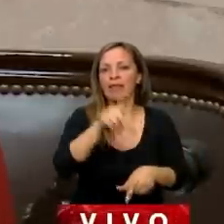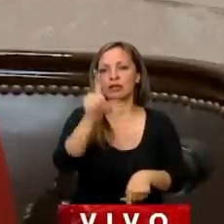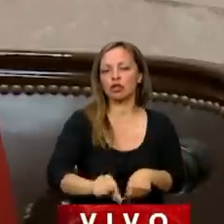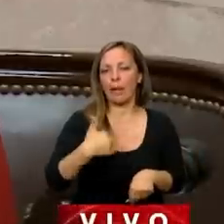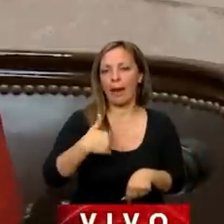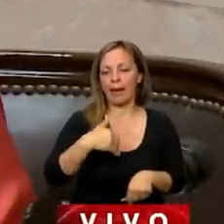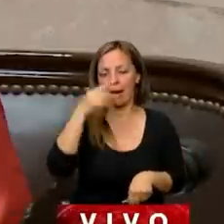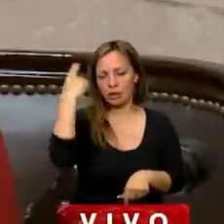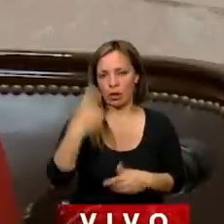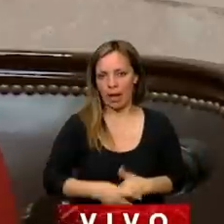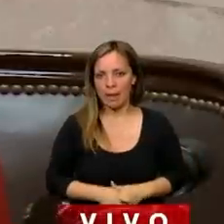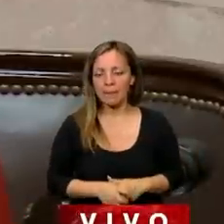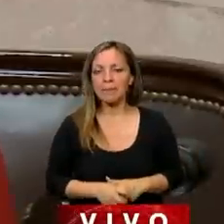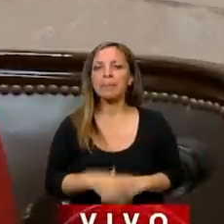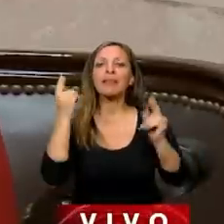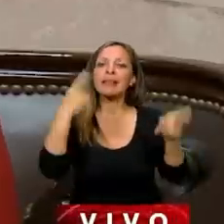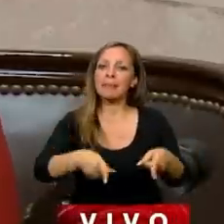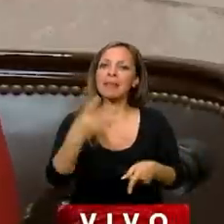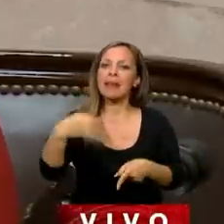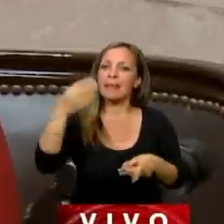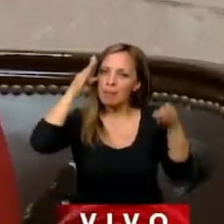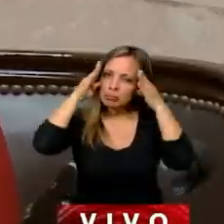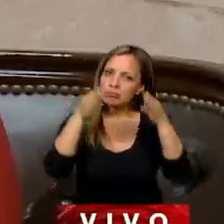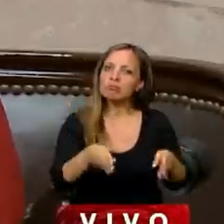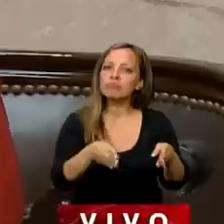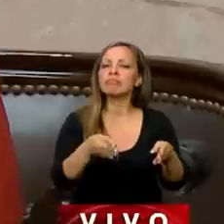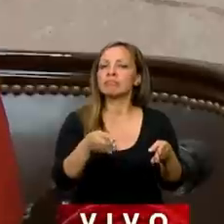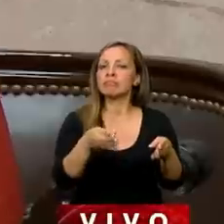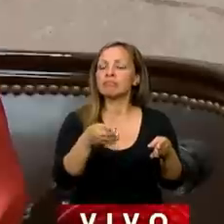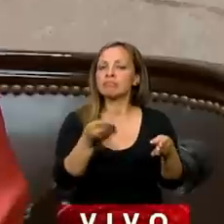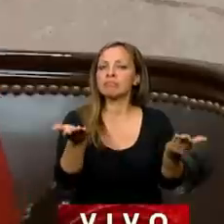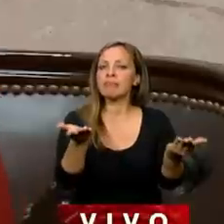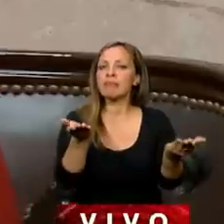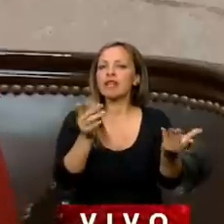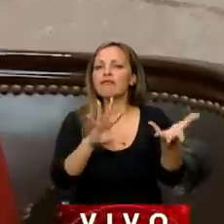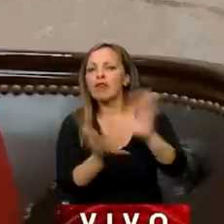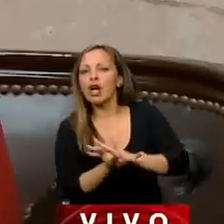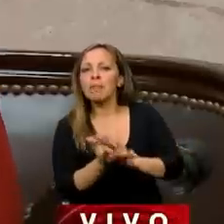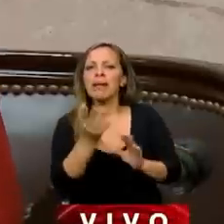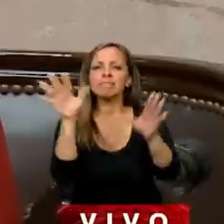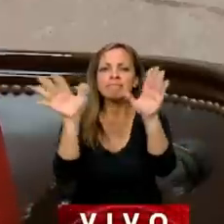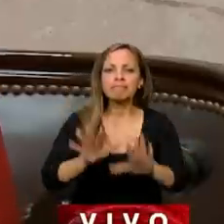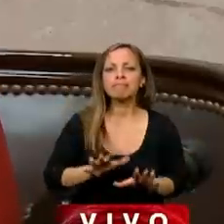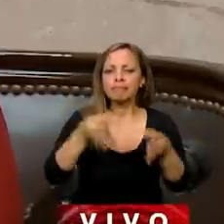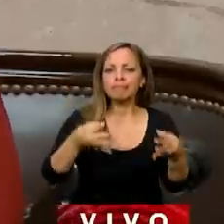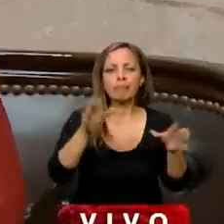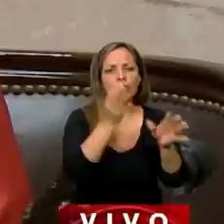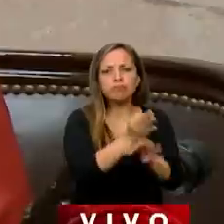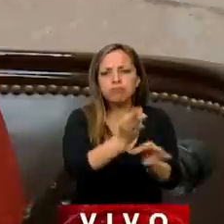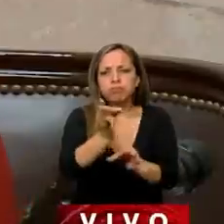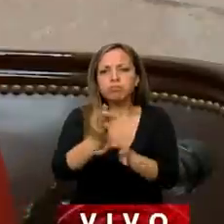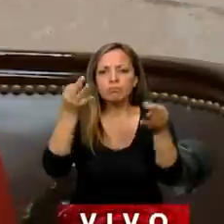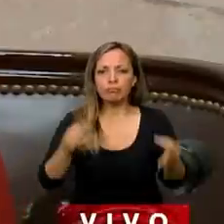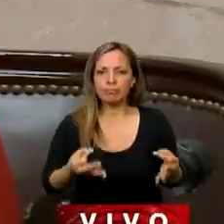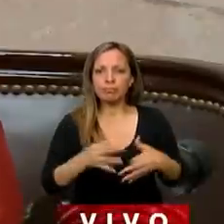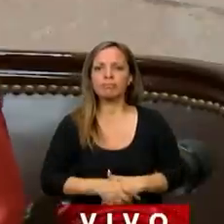nacional. También tenemos que poner el foco en los aspectos centrales como una preparación y formación efectiva, así